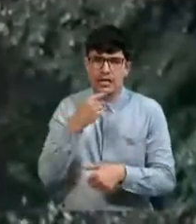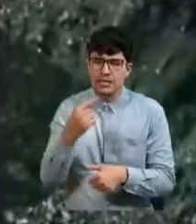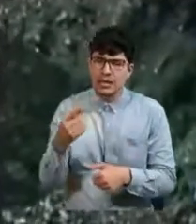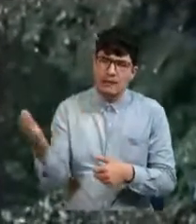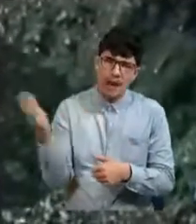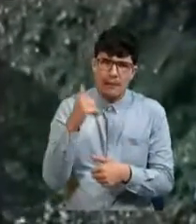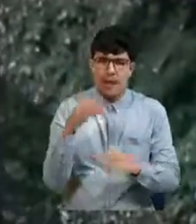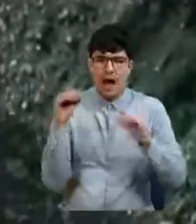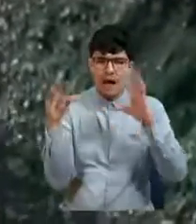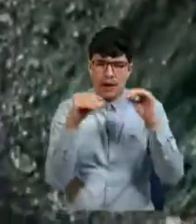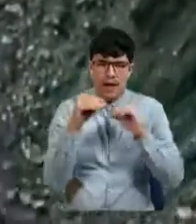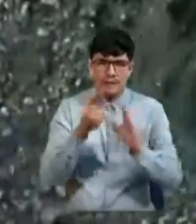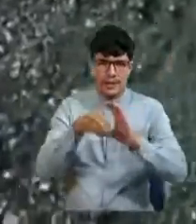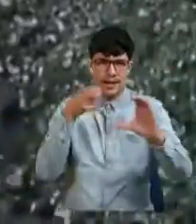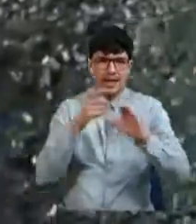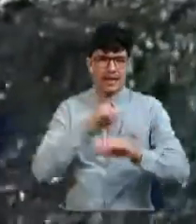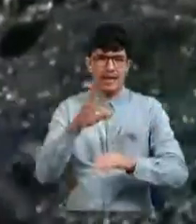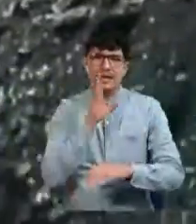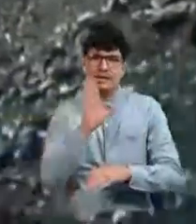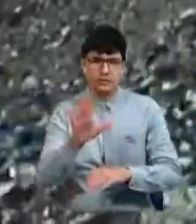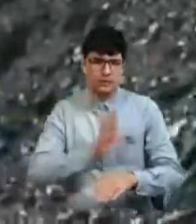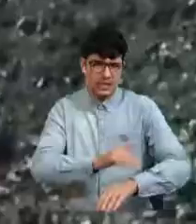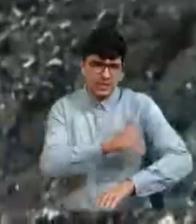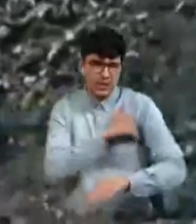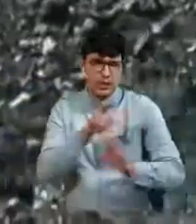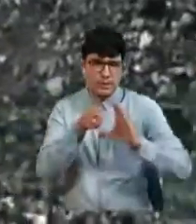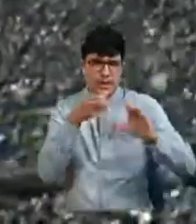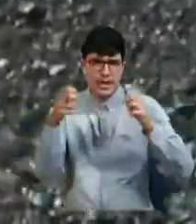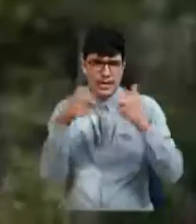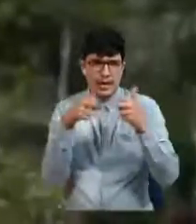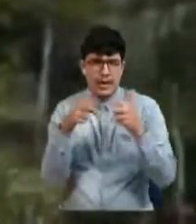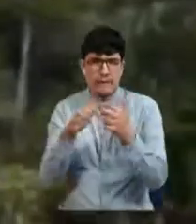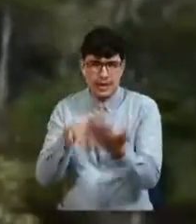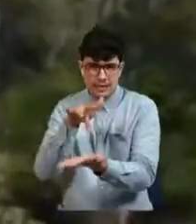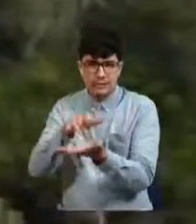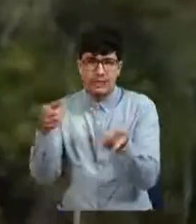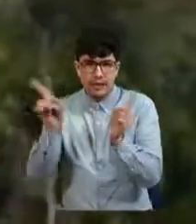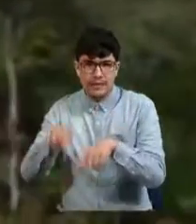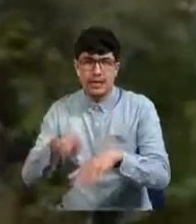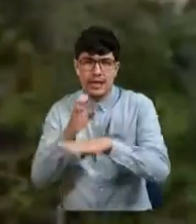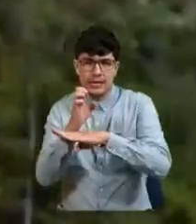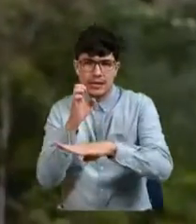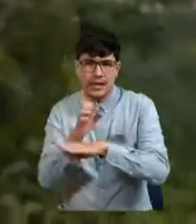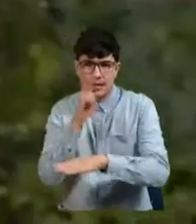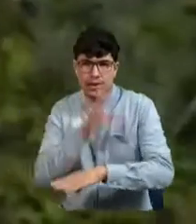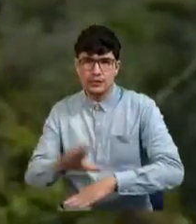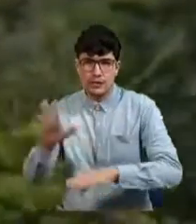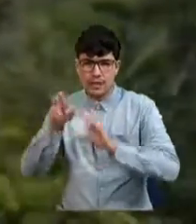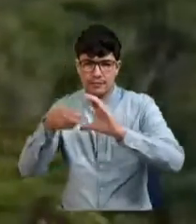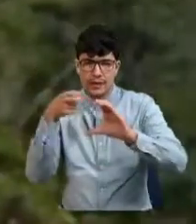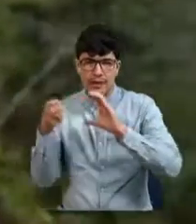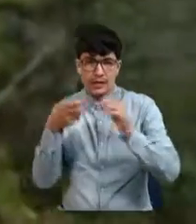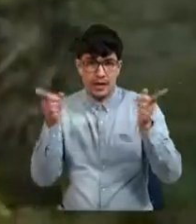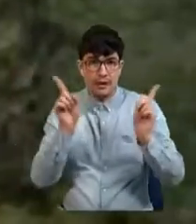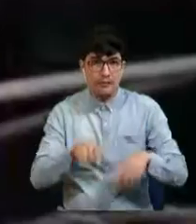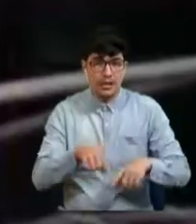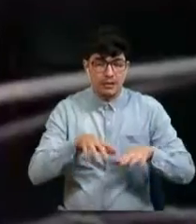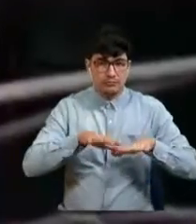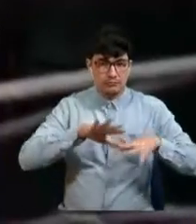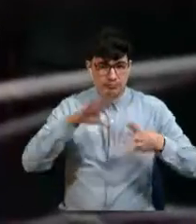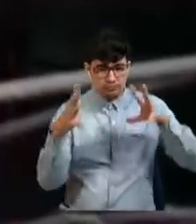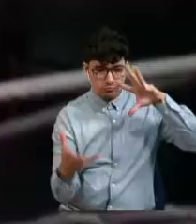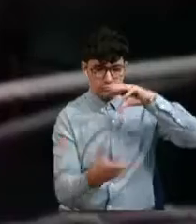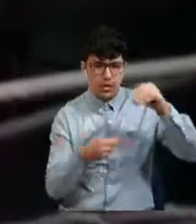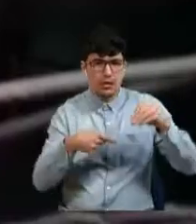de minería liderada por el ministerio de minas y energía en la que participan la agencia nacional de minería el servicio geológico colombiano y la unidad de planeación minero energética